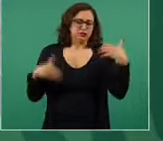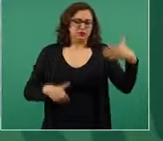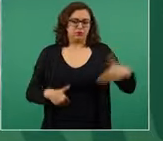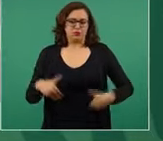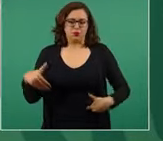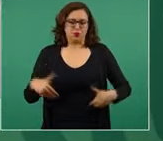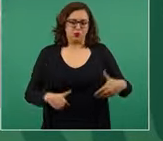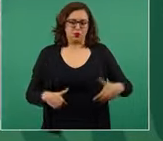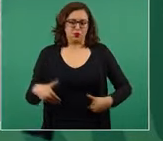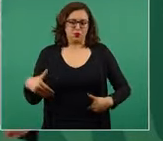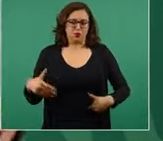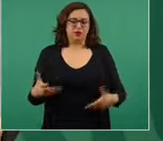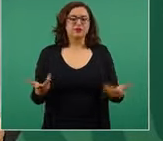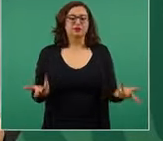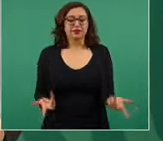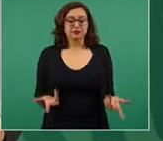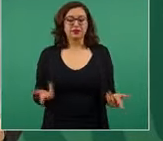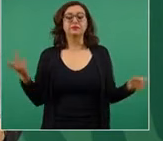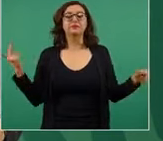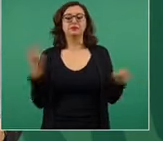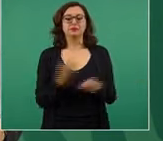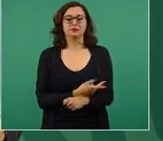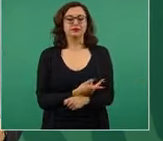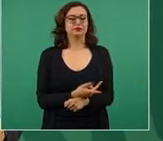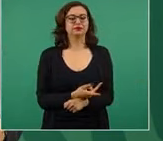sacan esta portada